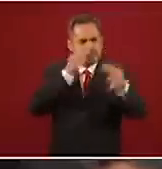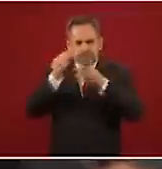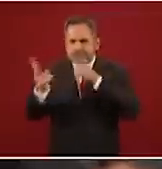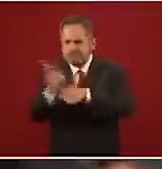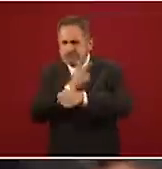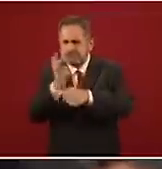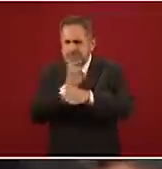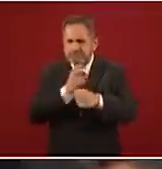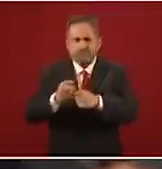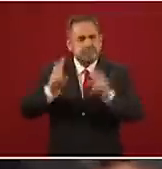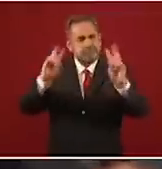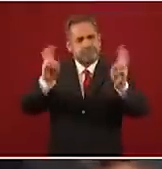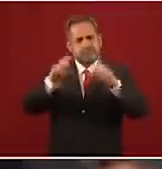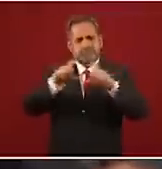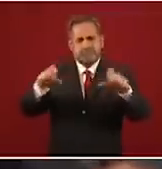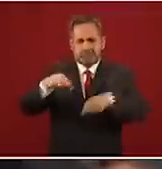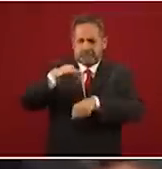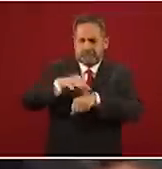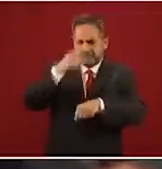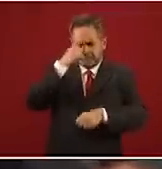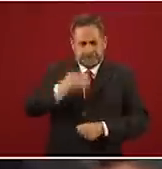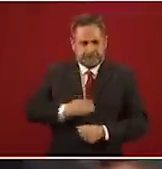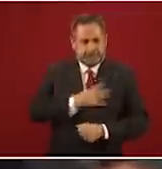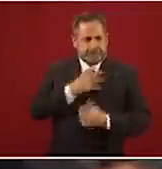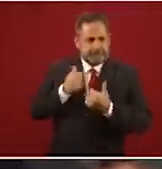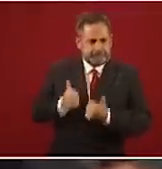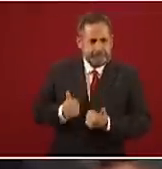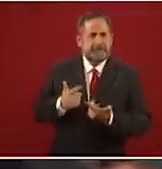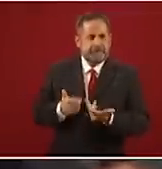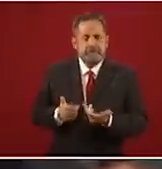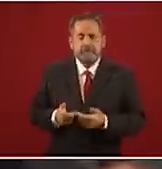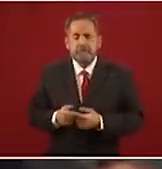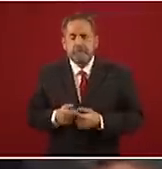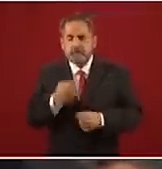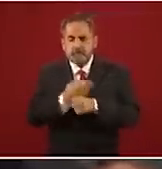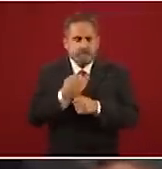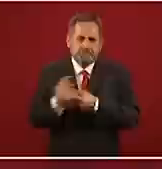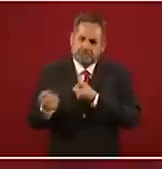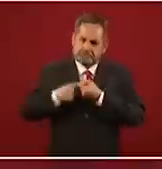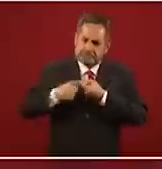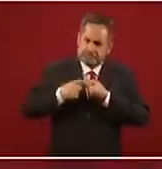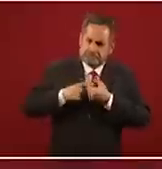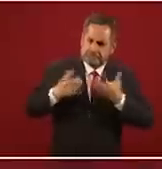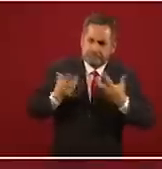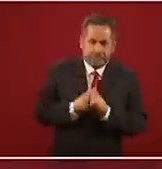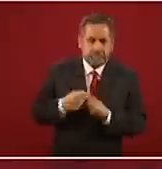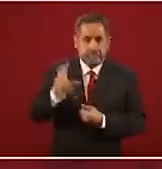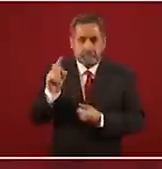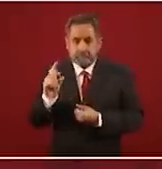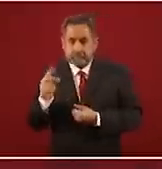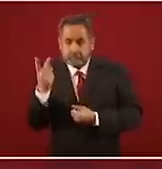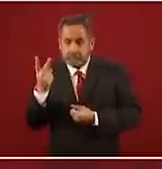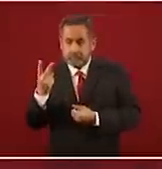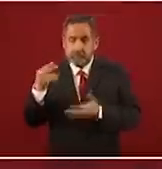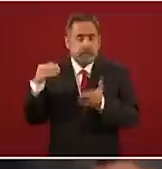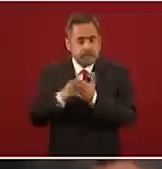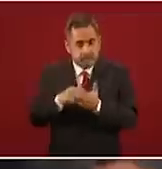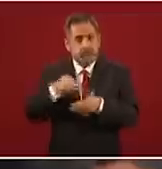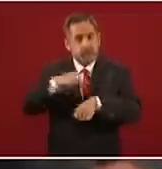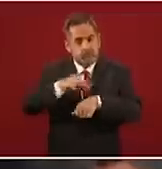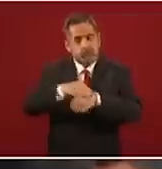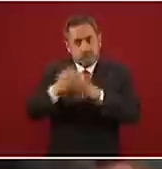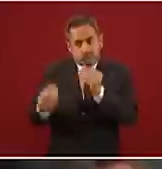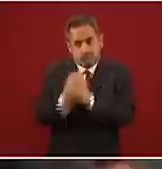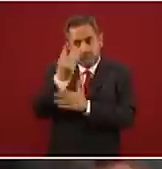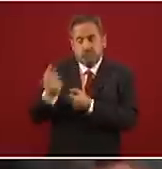convocatoria titulada Médicos del Bienestar. Hasta el momento hemos logrado reclutar 32,000 recursos humanos para la